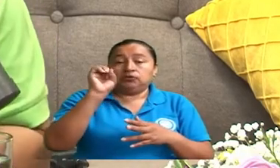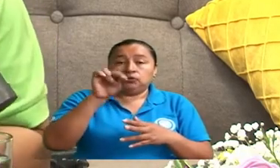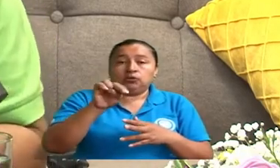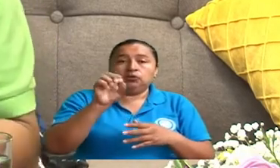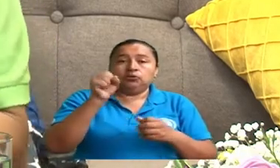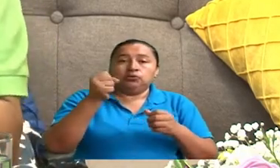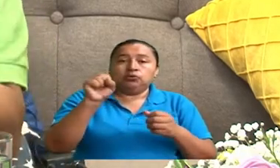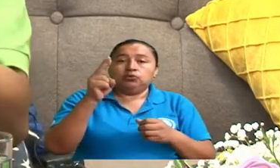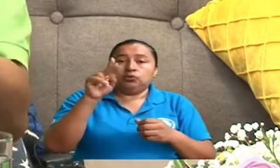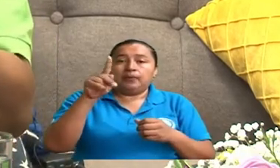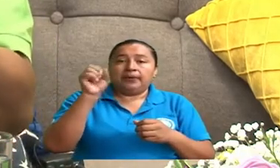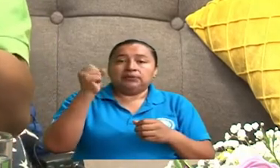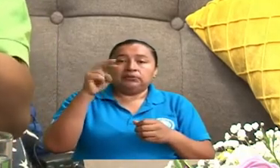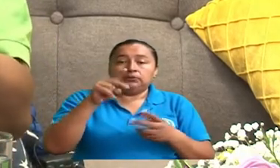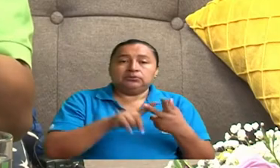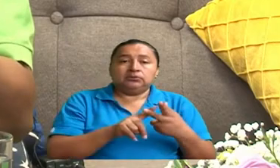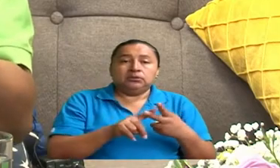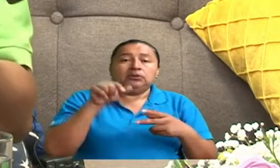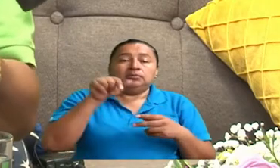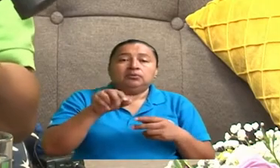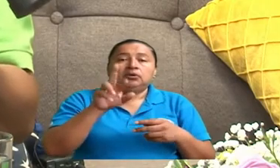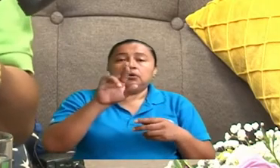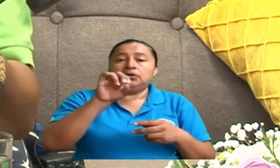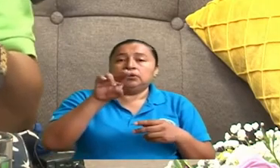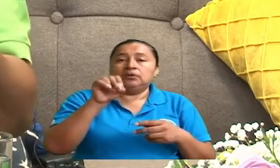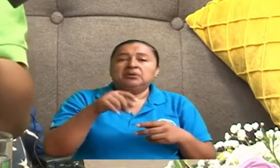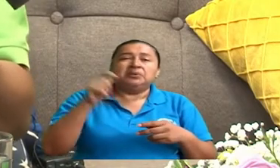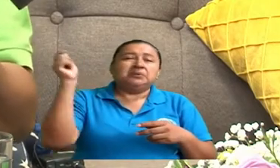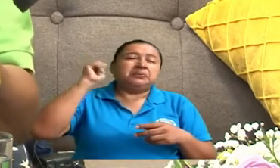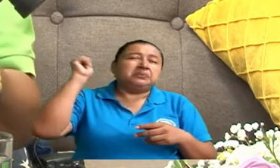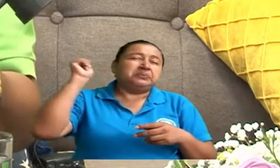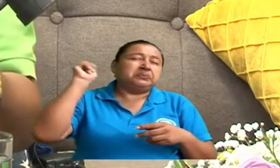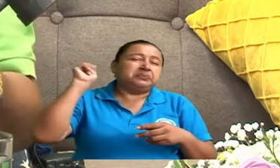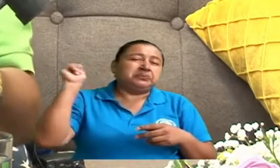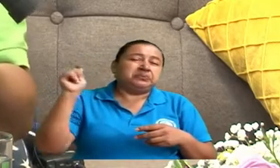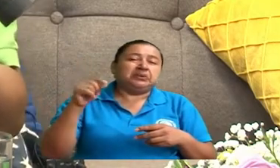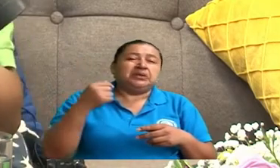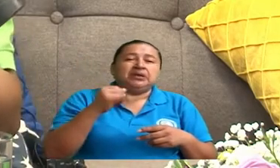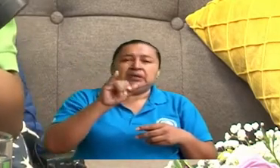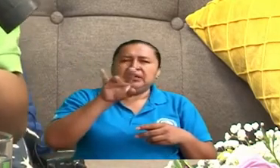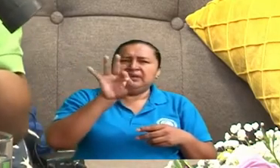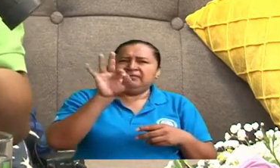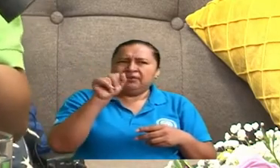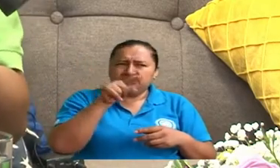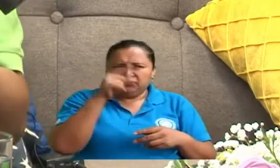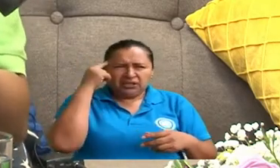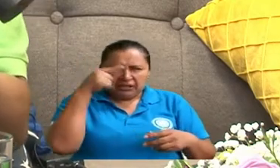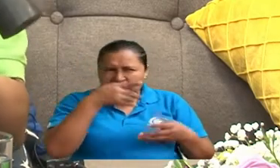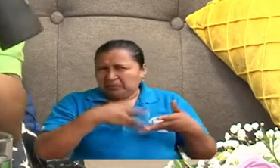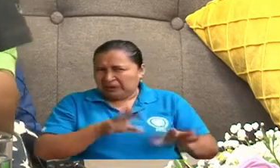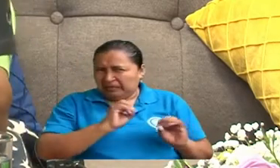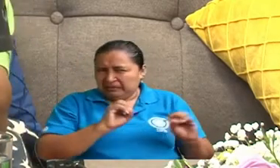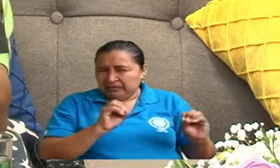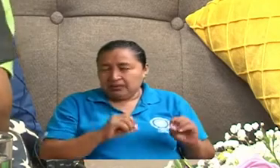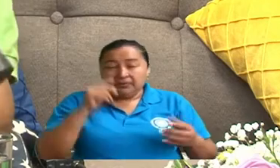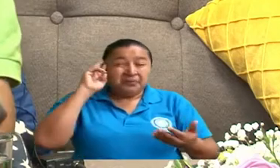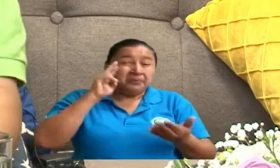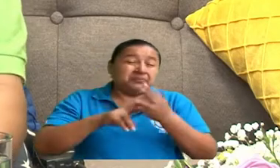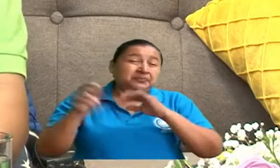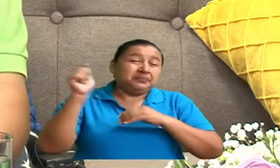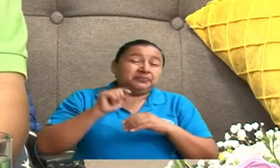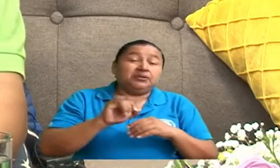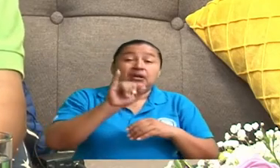vehículo. Tenemos los rinos. Recordemos en qué año vinieron los IFA, pues. Yo creo que vos no habías nacido. No. ¿Verdad?